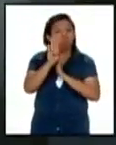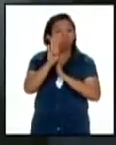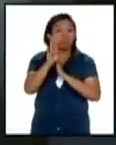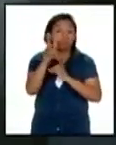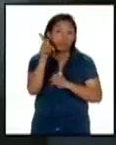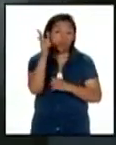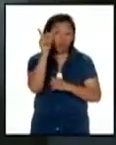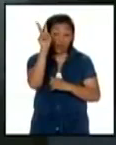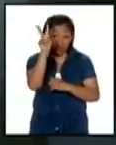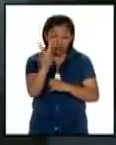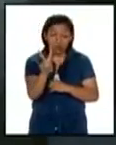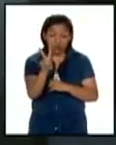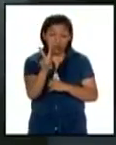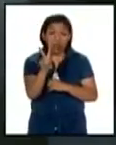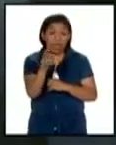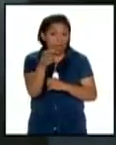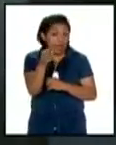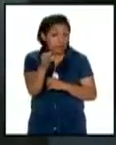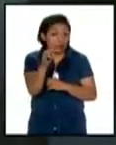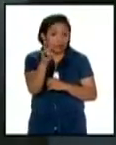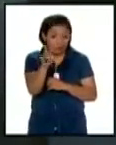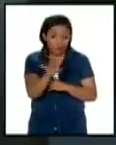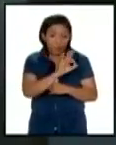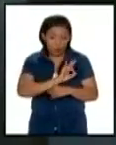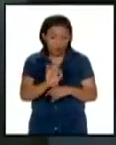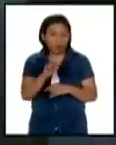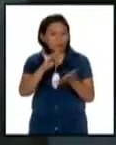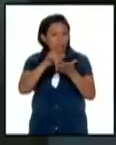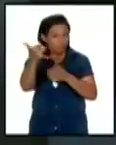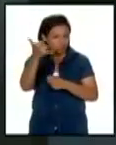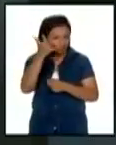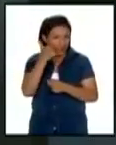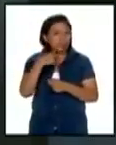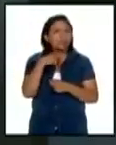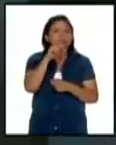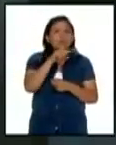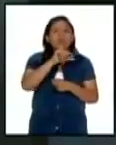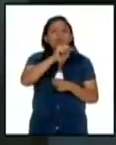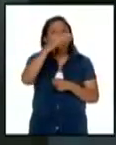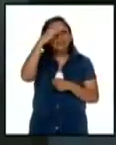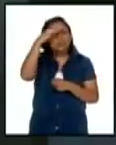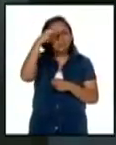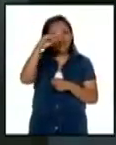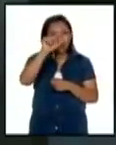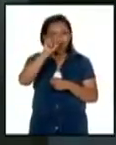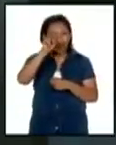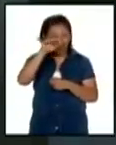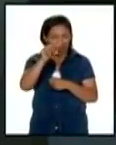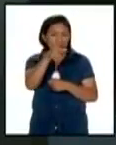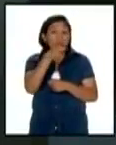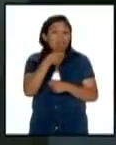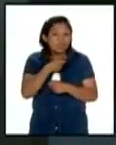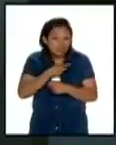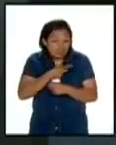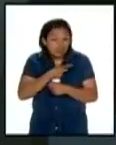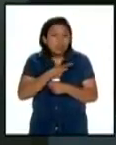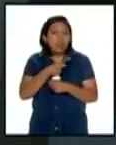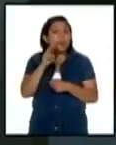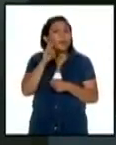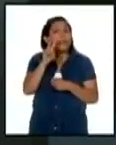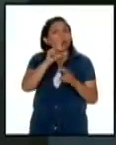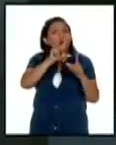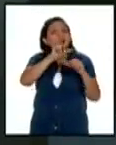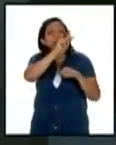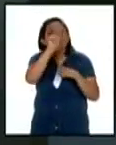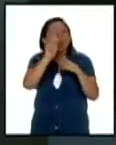de corazón que así sea y gracias por su llamada. Por aquí tenemos también el comentario del señor Ávila, que nos dice, Veo un país